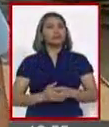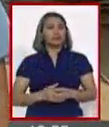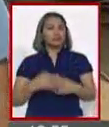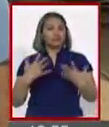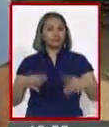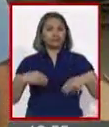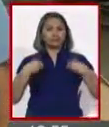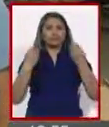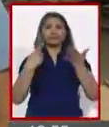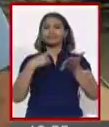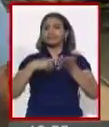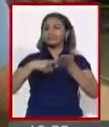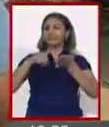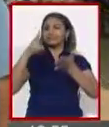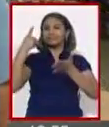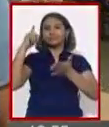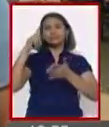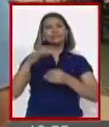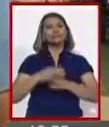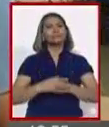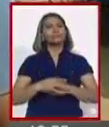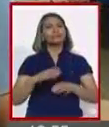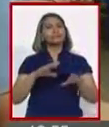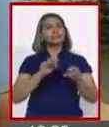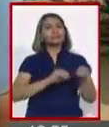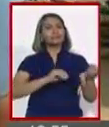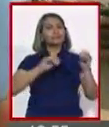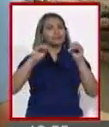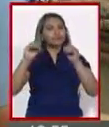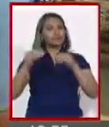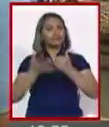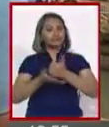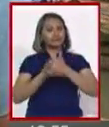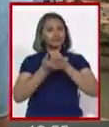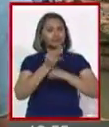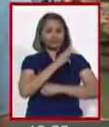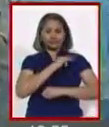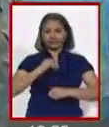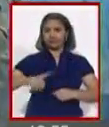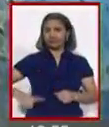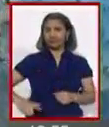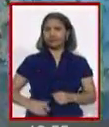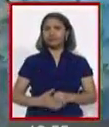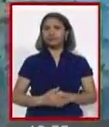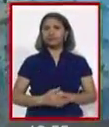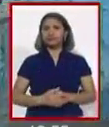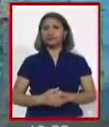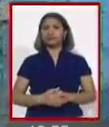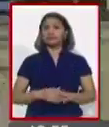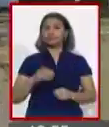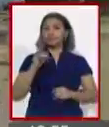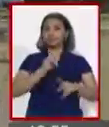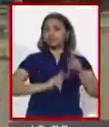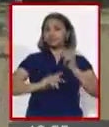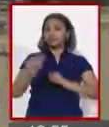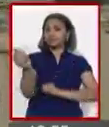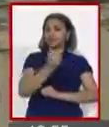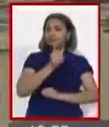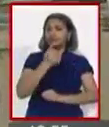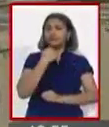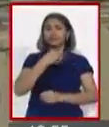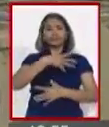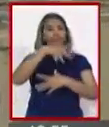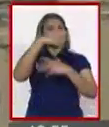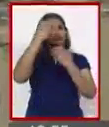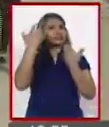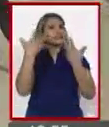nos ha dado el visto bueno para hacer nuestro traslado, entonces nosotros estamos cooperando con el municipio. Entre tanto, los ambulantes anuncian medidas de